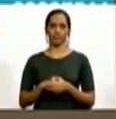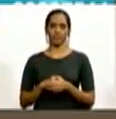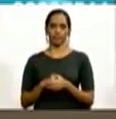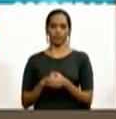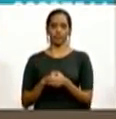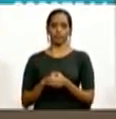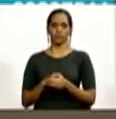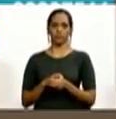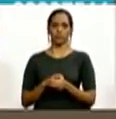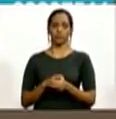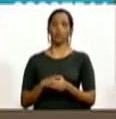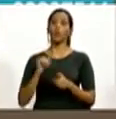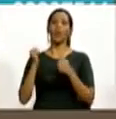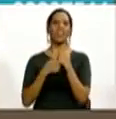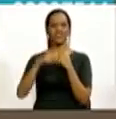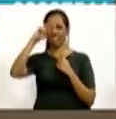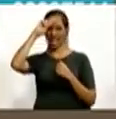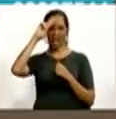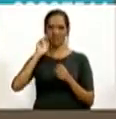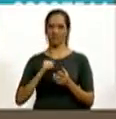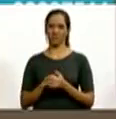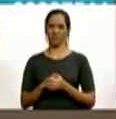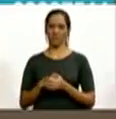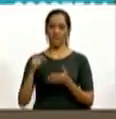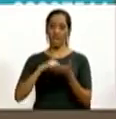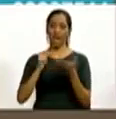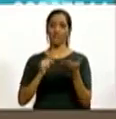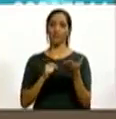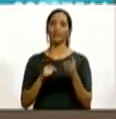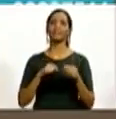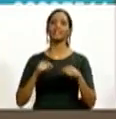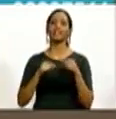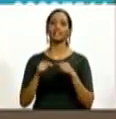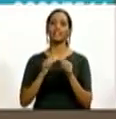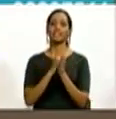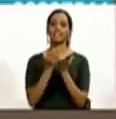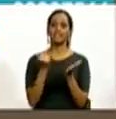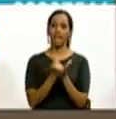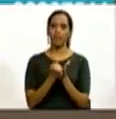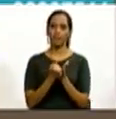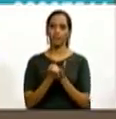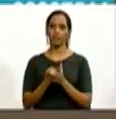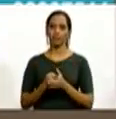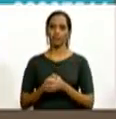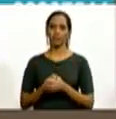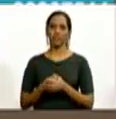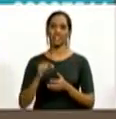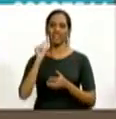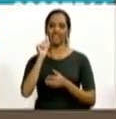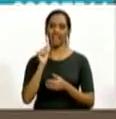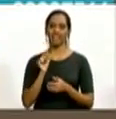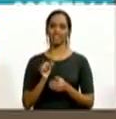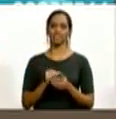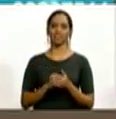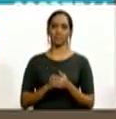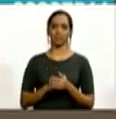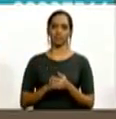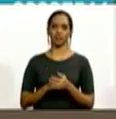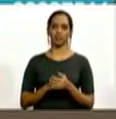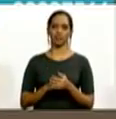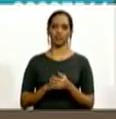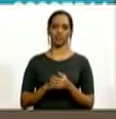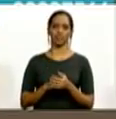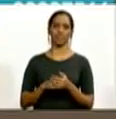Rafaelito 82, Guaidó si es gafo. La firma es del director del Saime, casi que es un, cuando